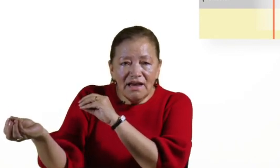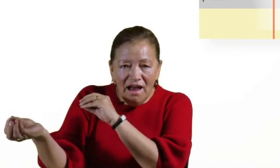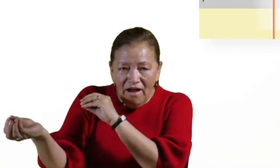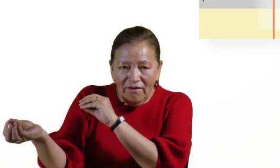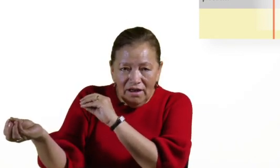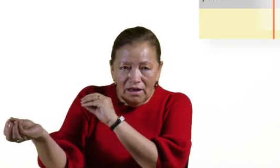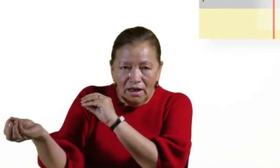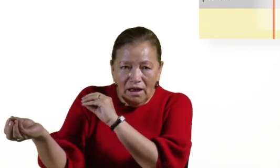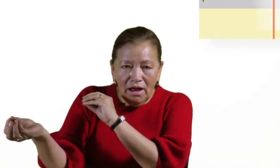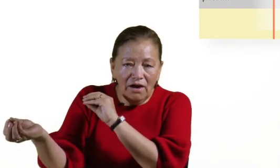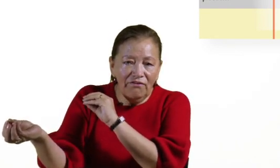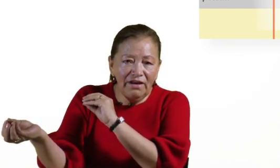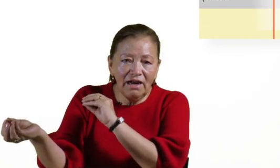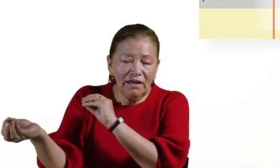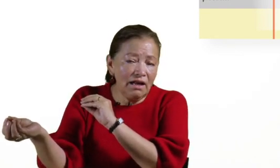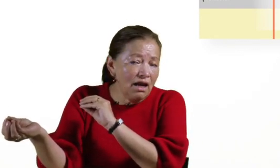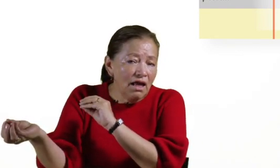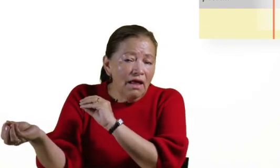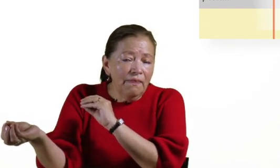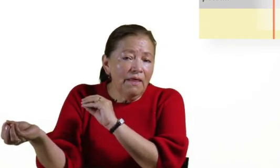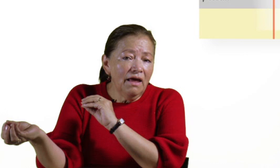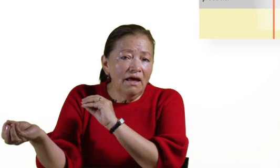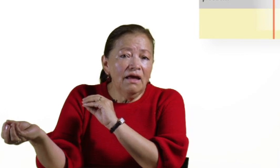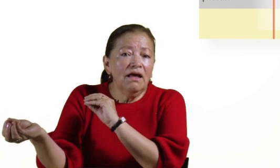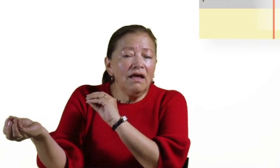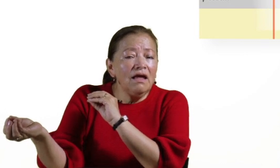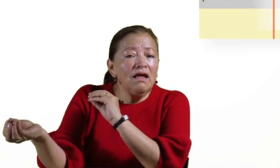se quejaba al final